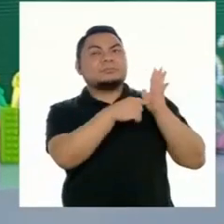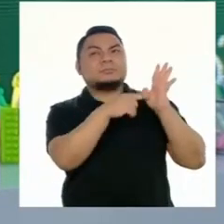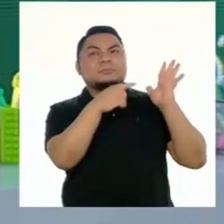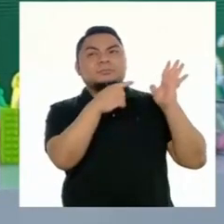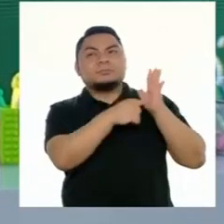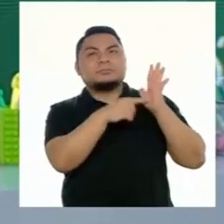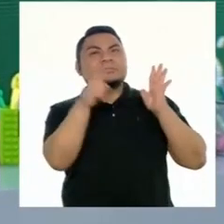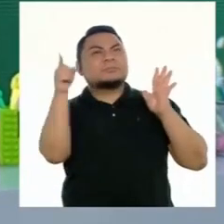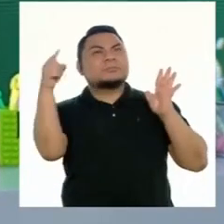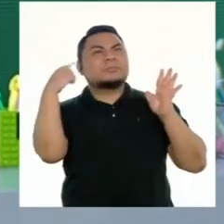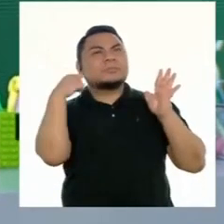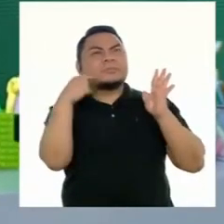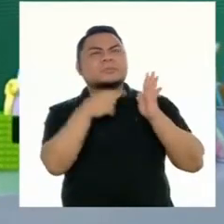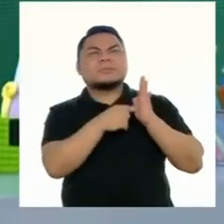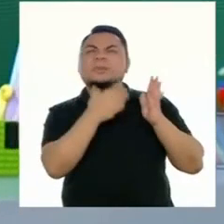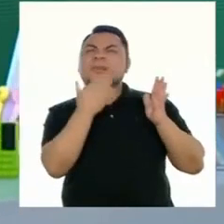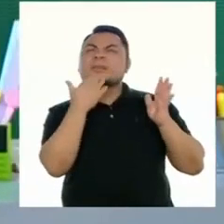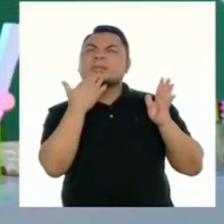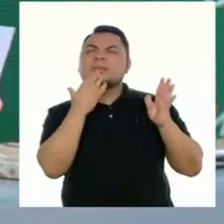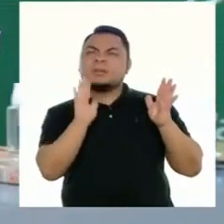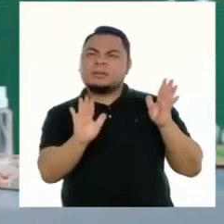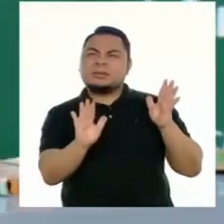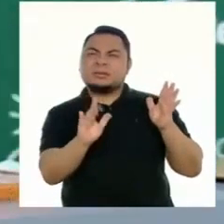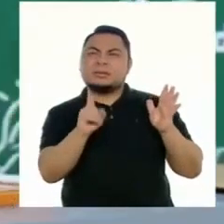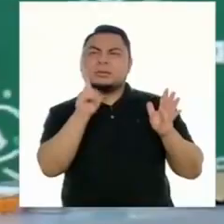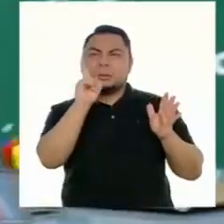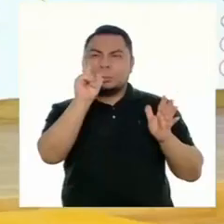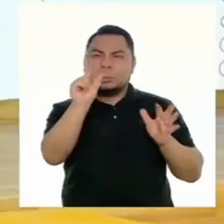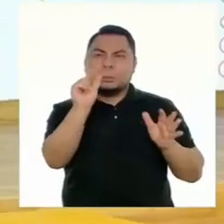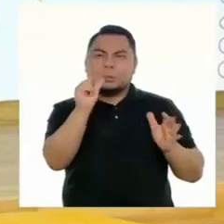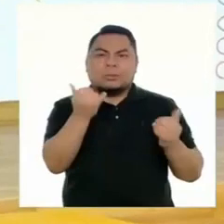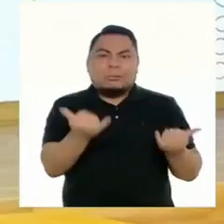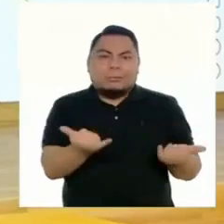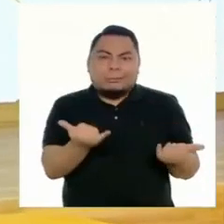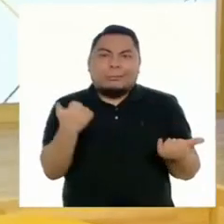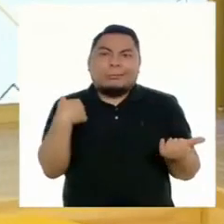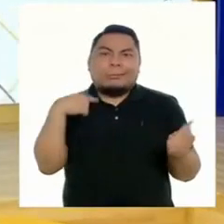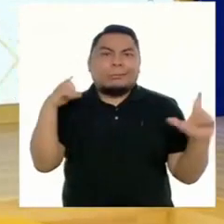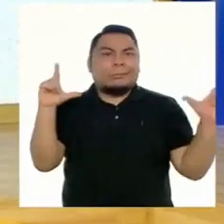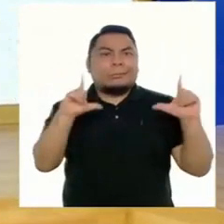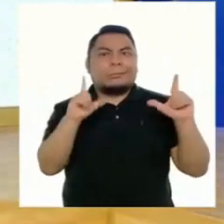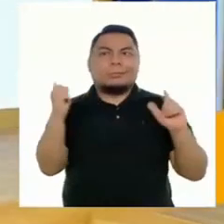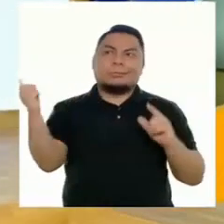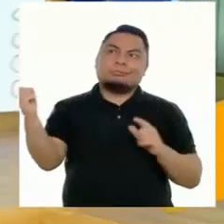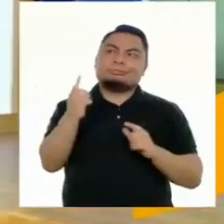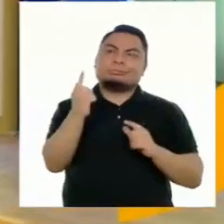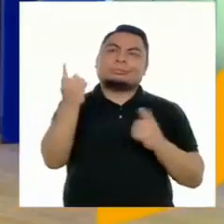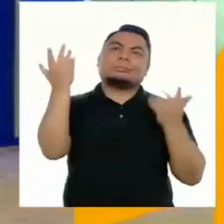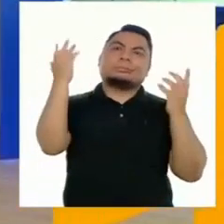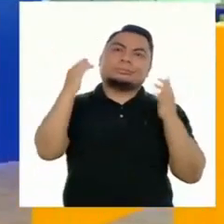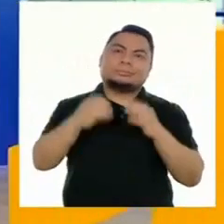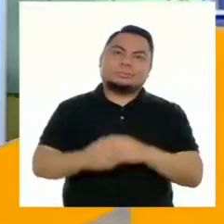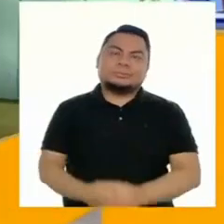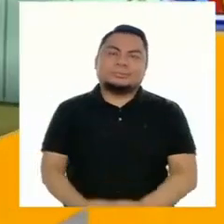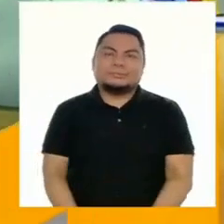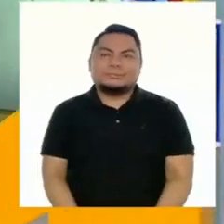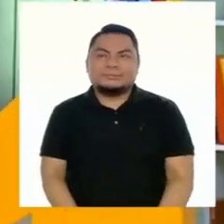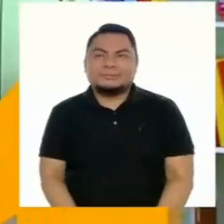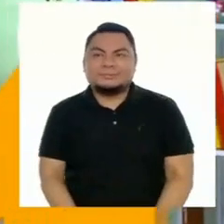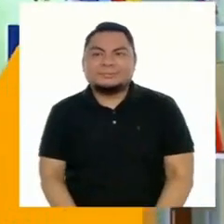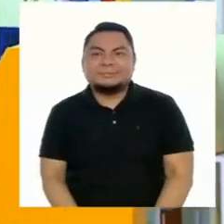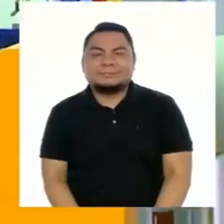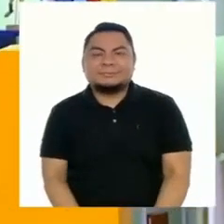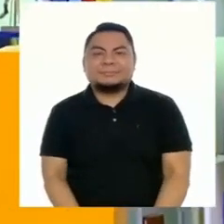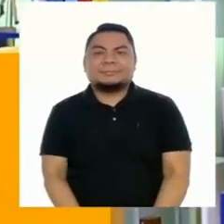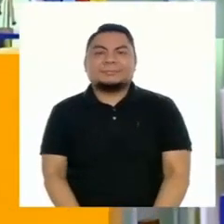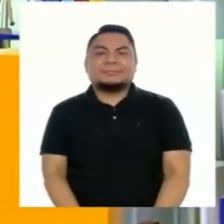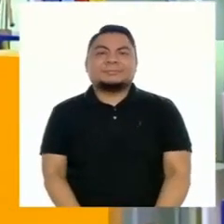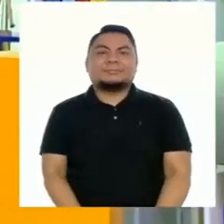¿Quién podrá ser? Justo ahora, en pleno programa.